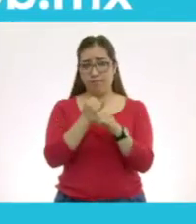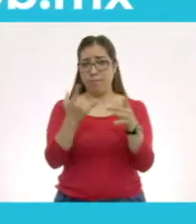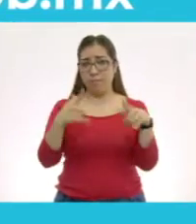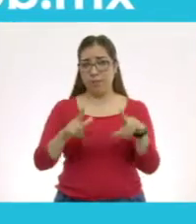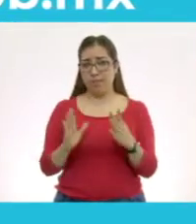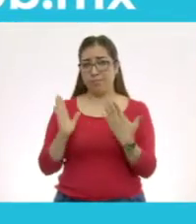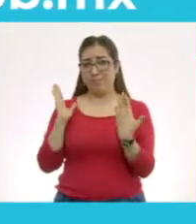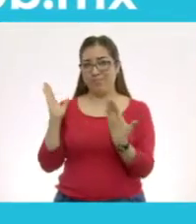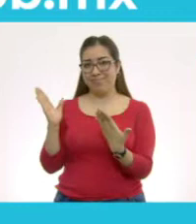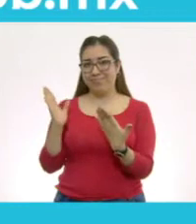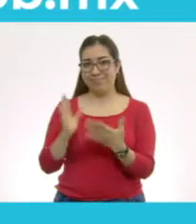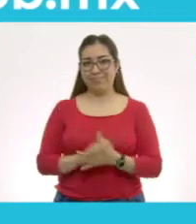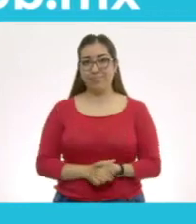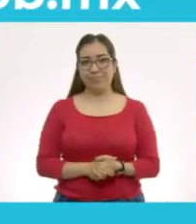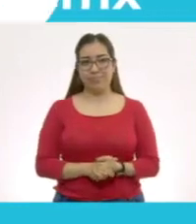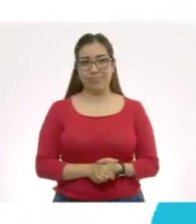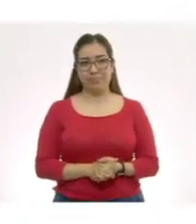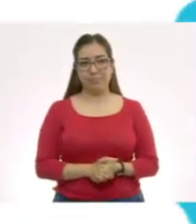conalitec.sep.gob.mx.